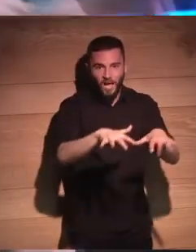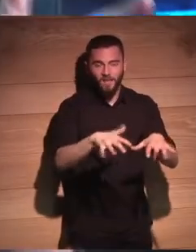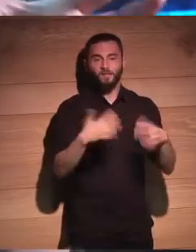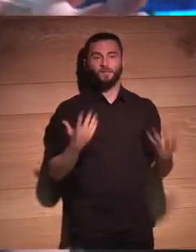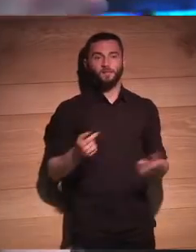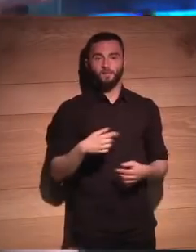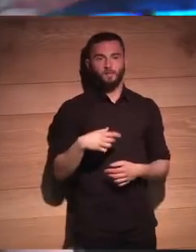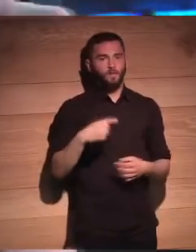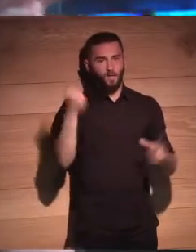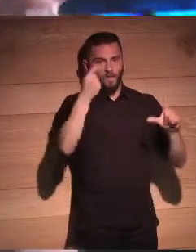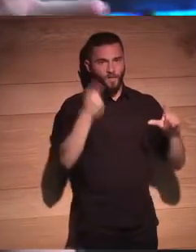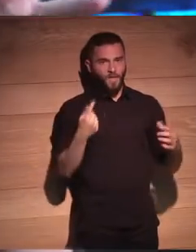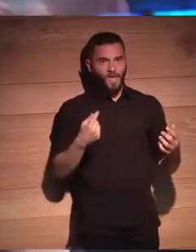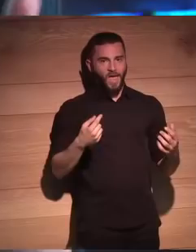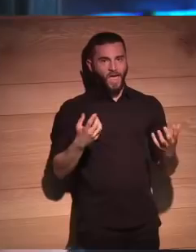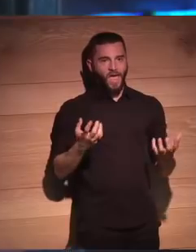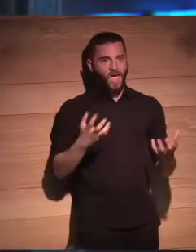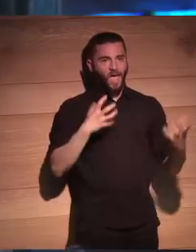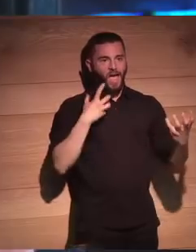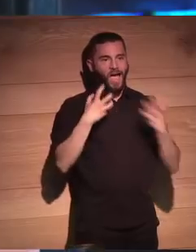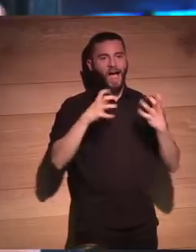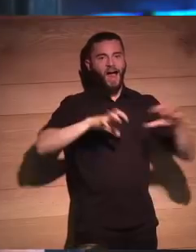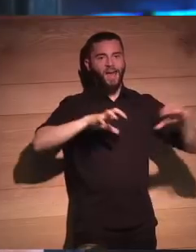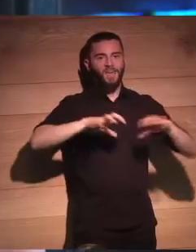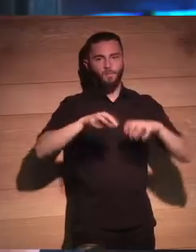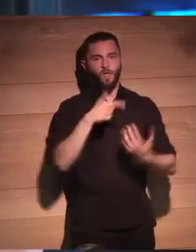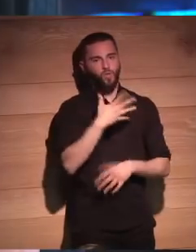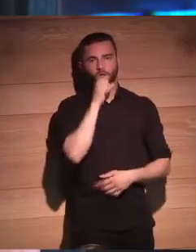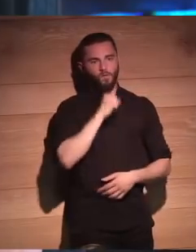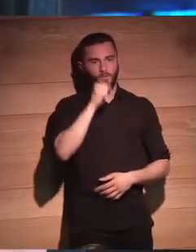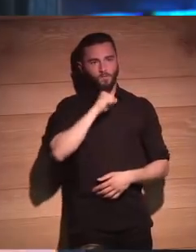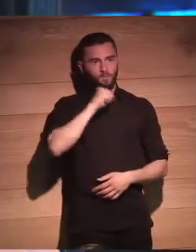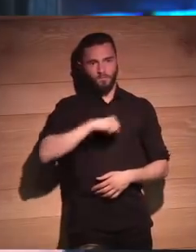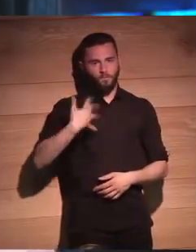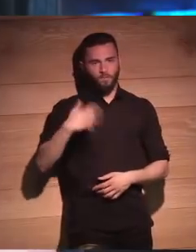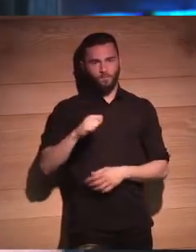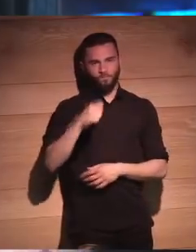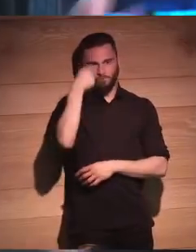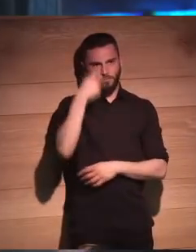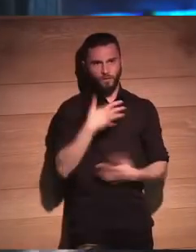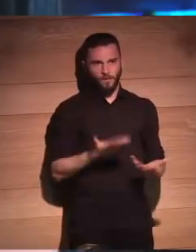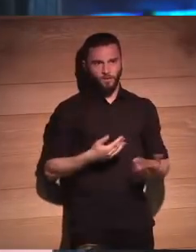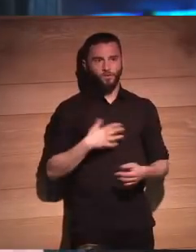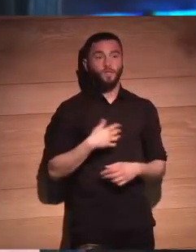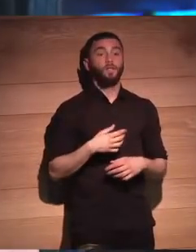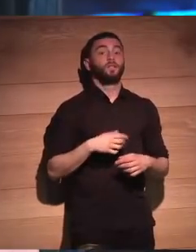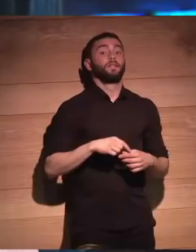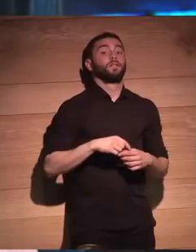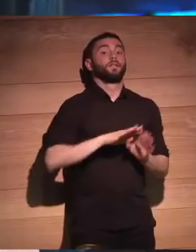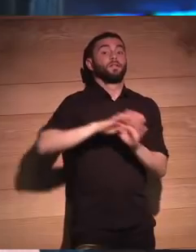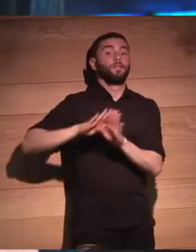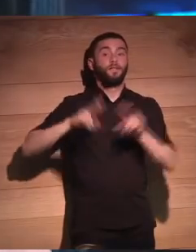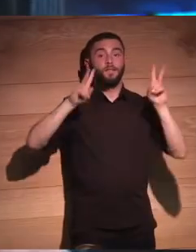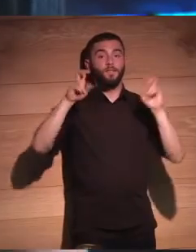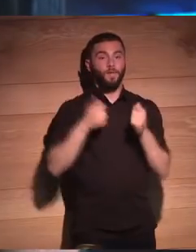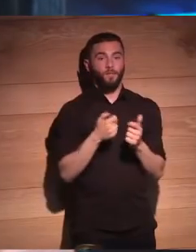realmente una obra maestra en esa transformación al cine de animación de Batman, ¿no? Y luego, respecto a las cuestiones de los